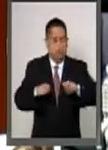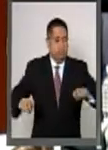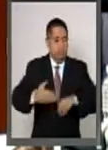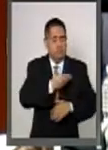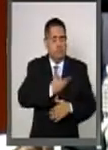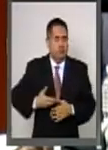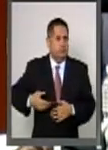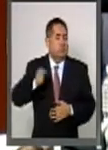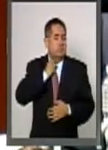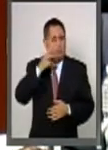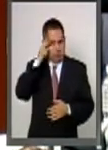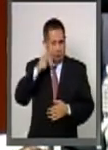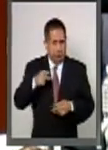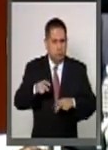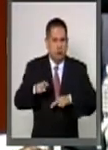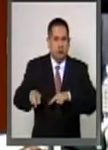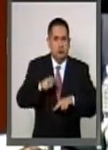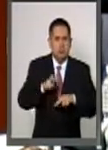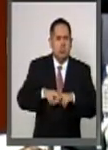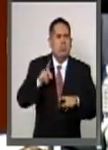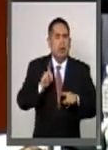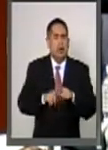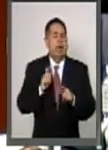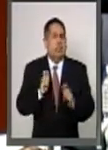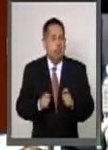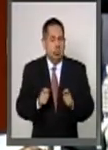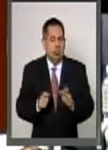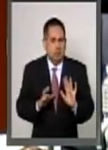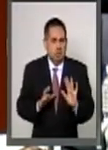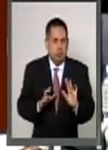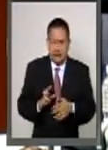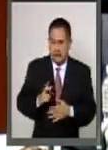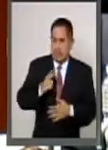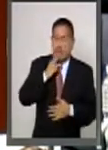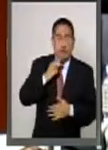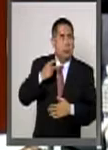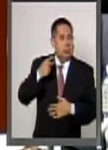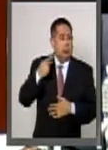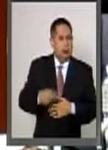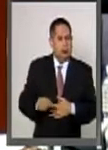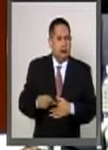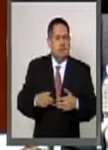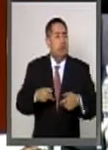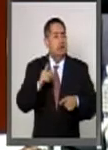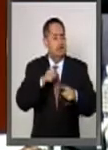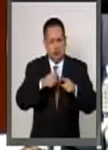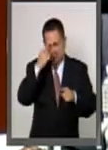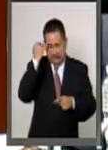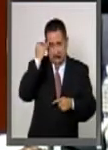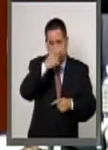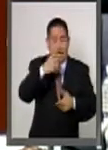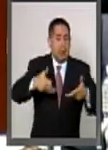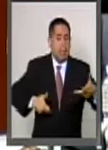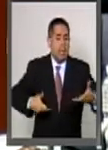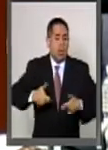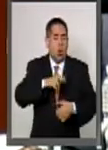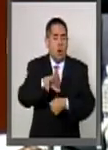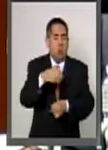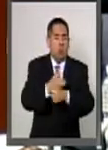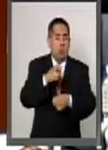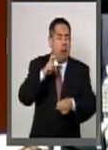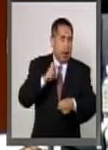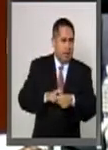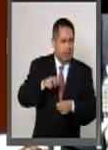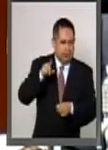Senado de la República el que un patrimonio de todos los mexicanos, como es el Teatro de la República, perteneciera